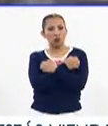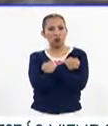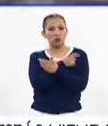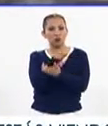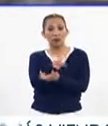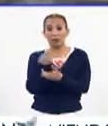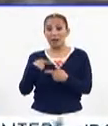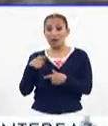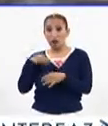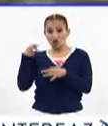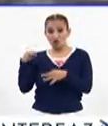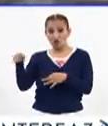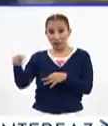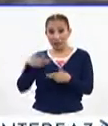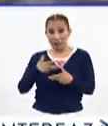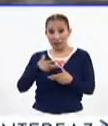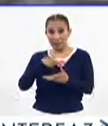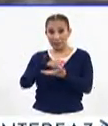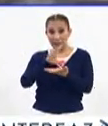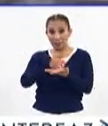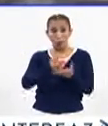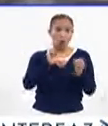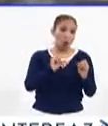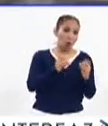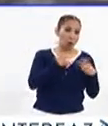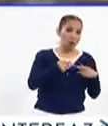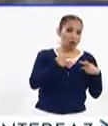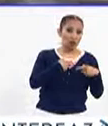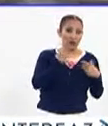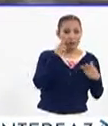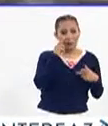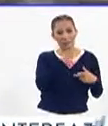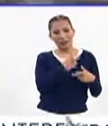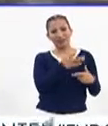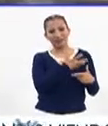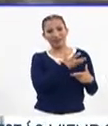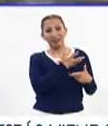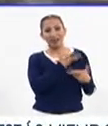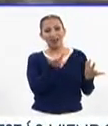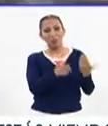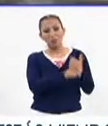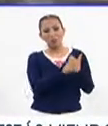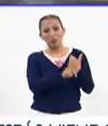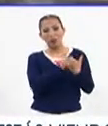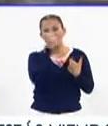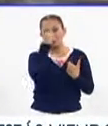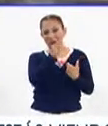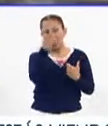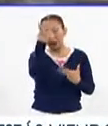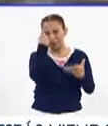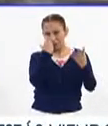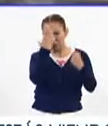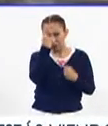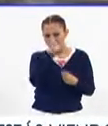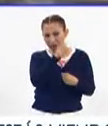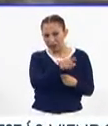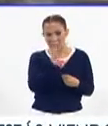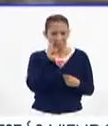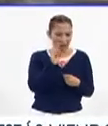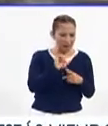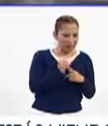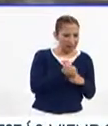realmente las personas con discapacidad y personas que enfrentan barreras para el aprendizaje, que